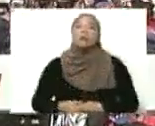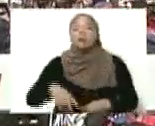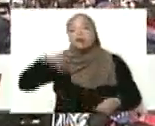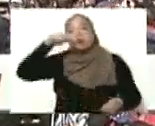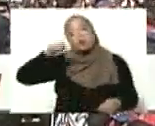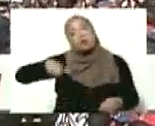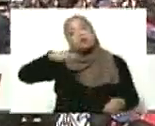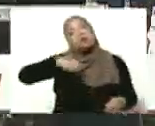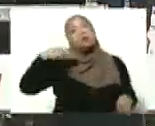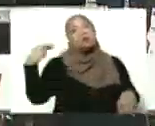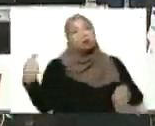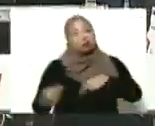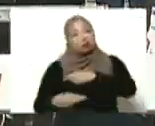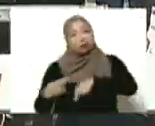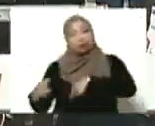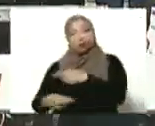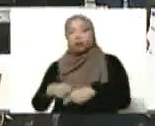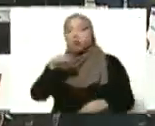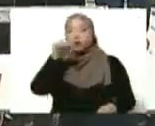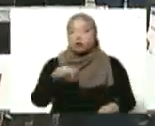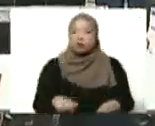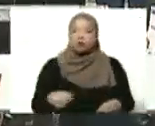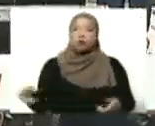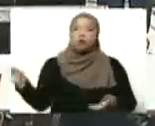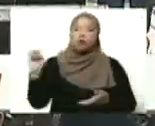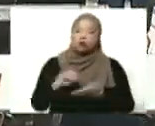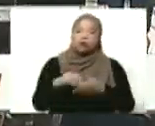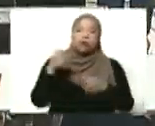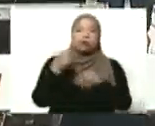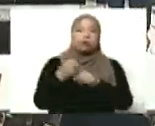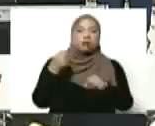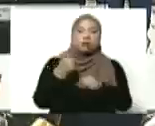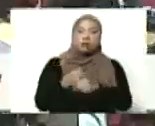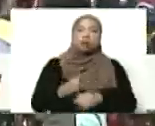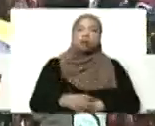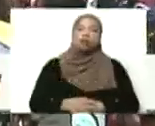pueblo revolucionario. Hoy día reitero ese compromiso.